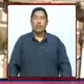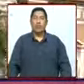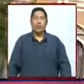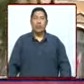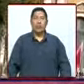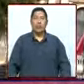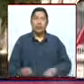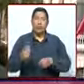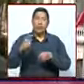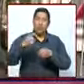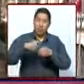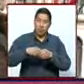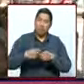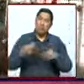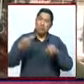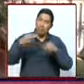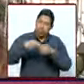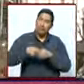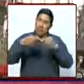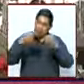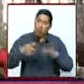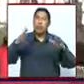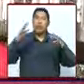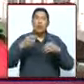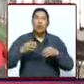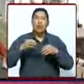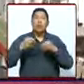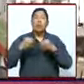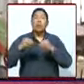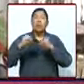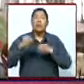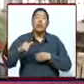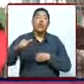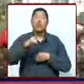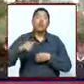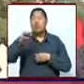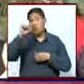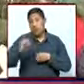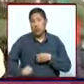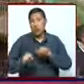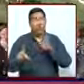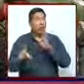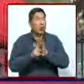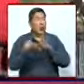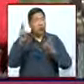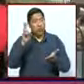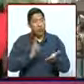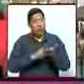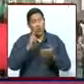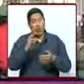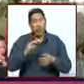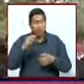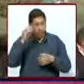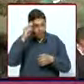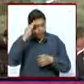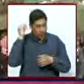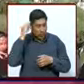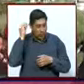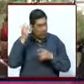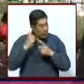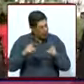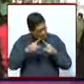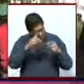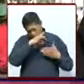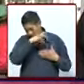La adhesión plena de Bolivia al Mercado Común del Sur, cuya ley fue promulgada por el presidente Luis Arce, generará